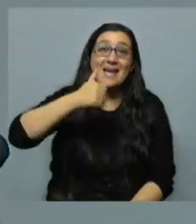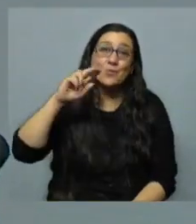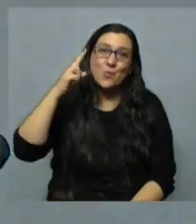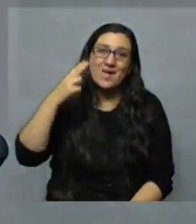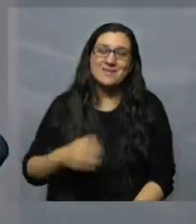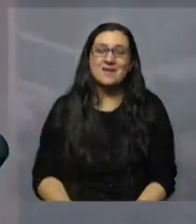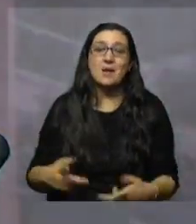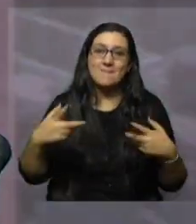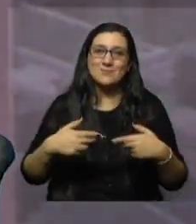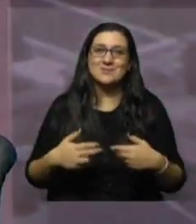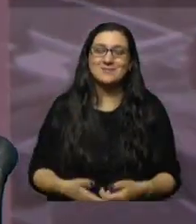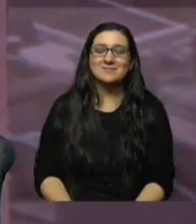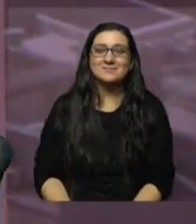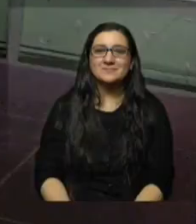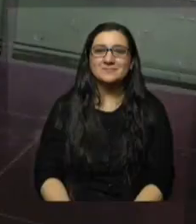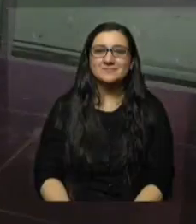pausa, ya regresamos.